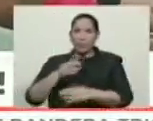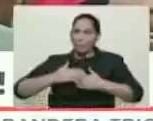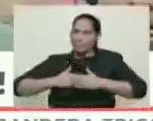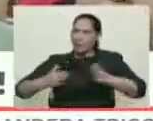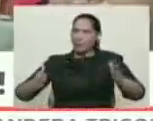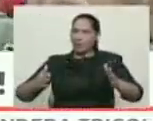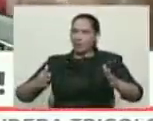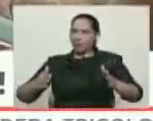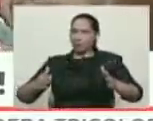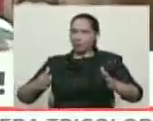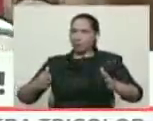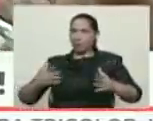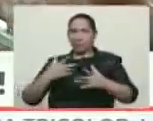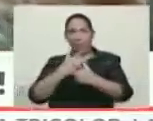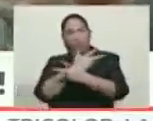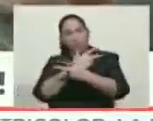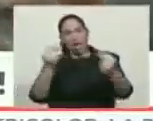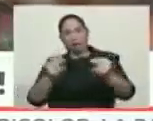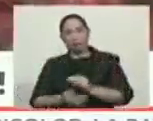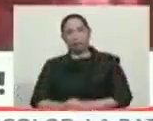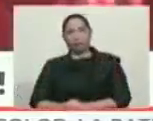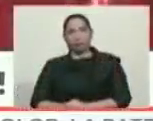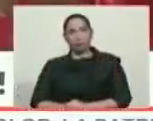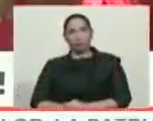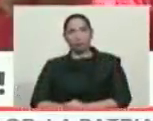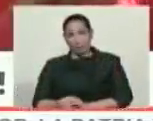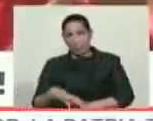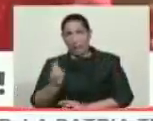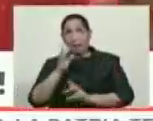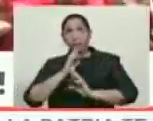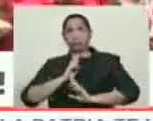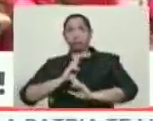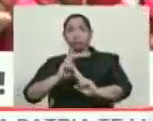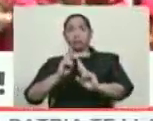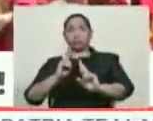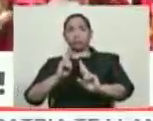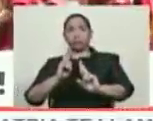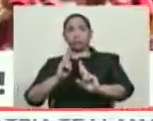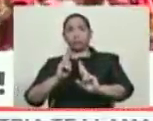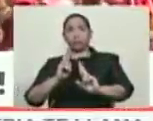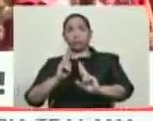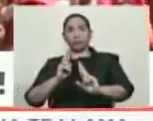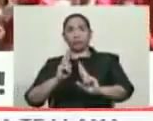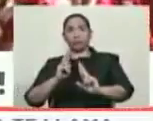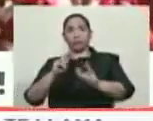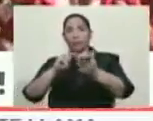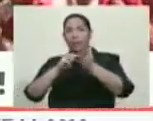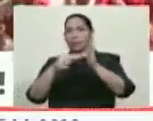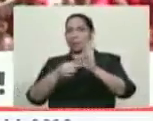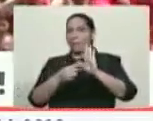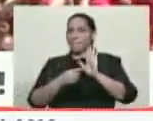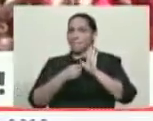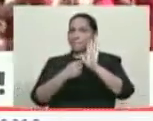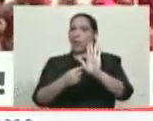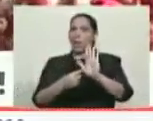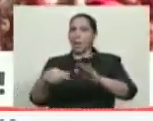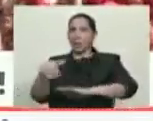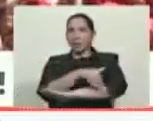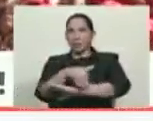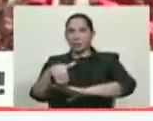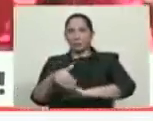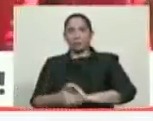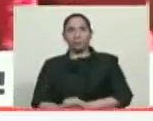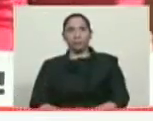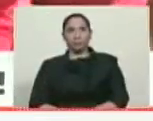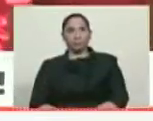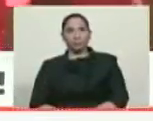eso? Aquí está la respuesta con esta significativa demostración en las calles.